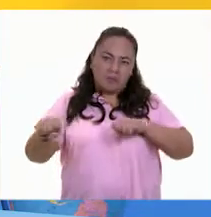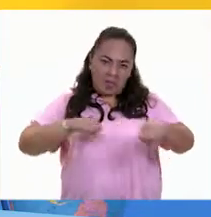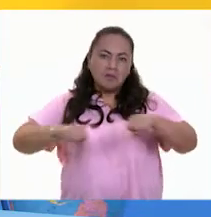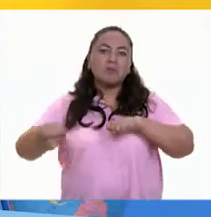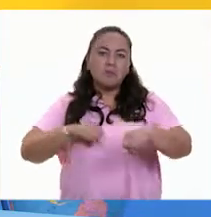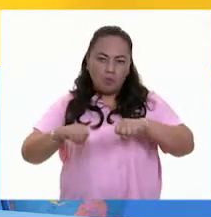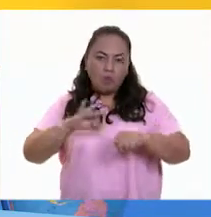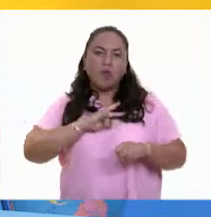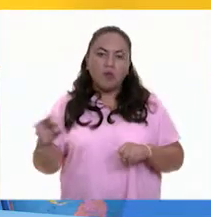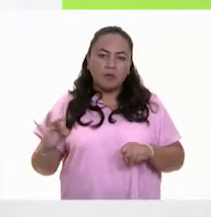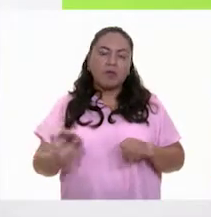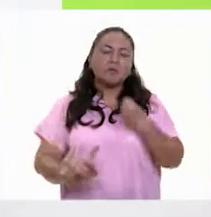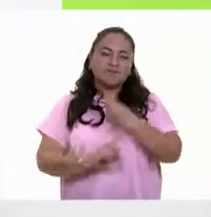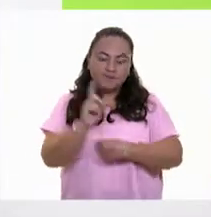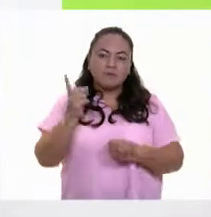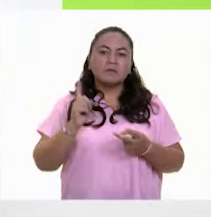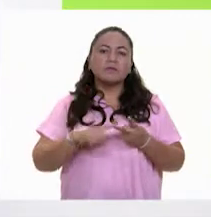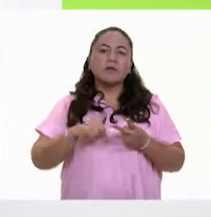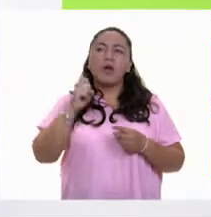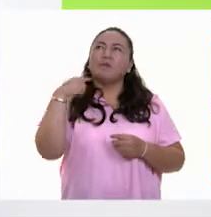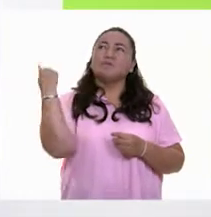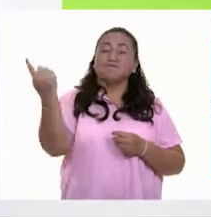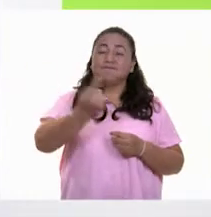terremoto, ciclones,